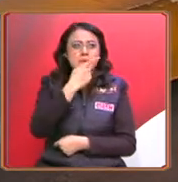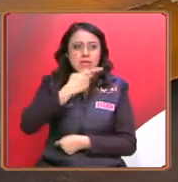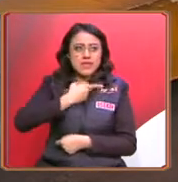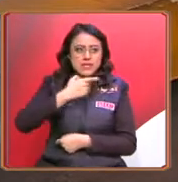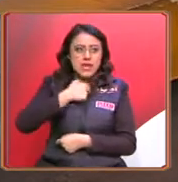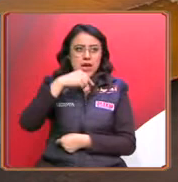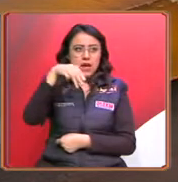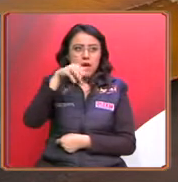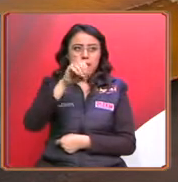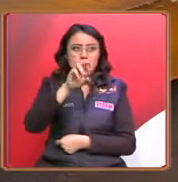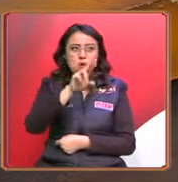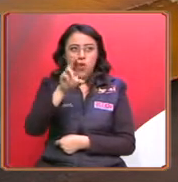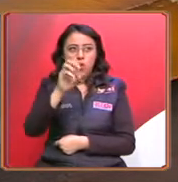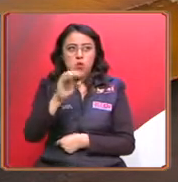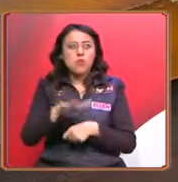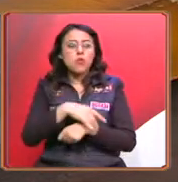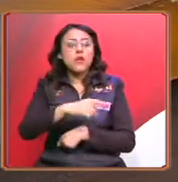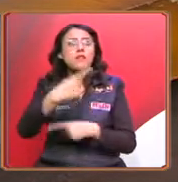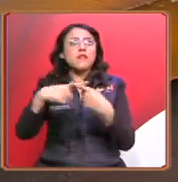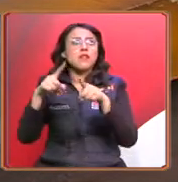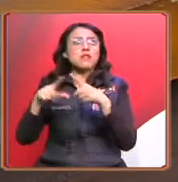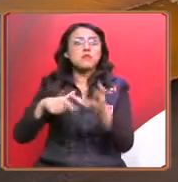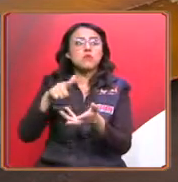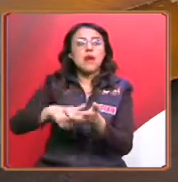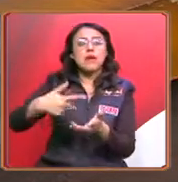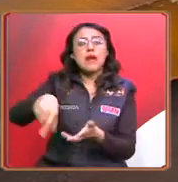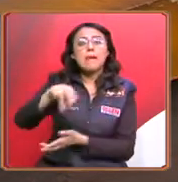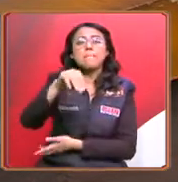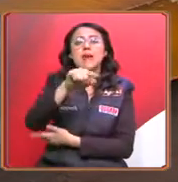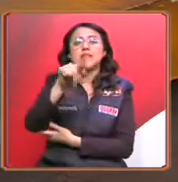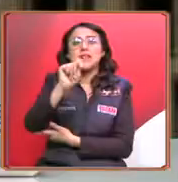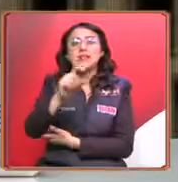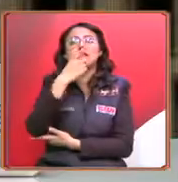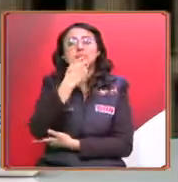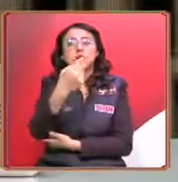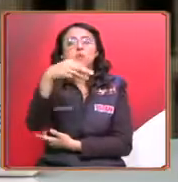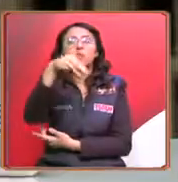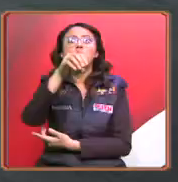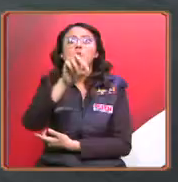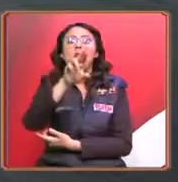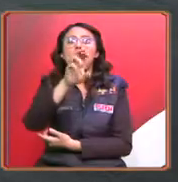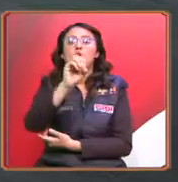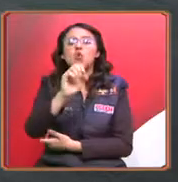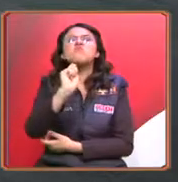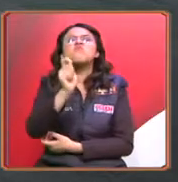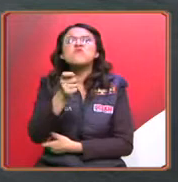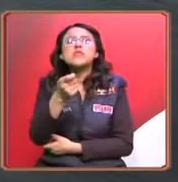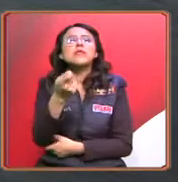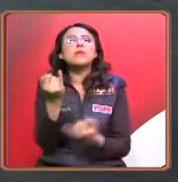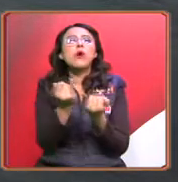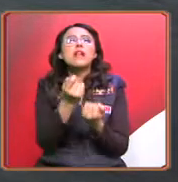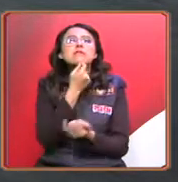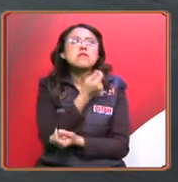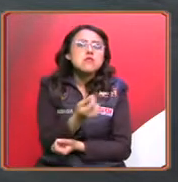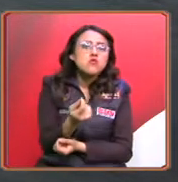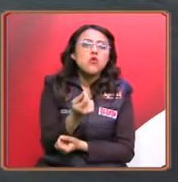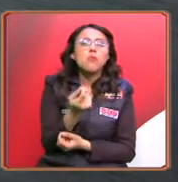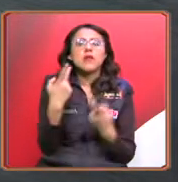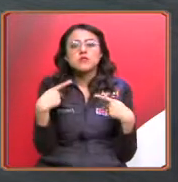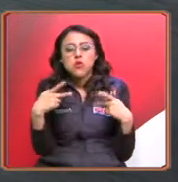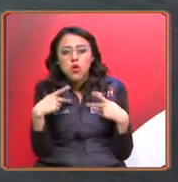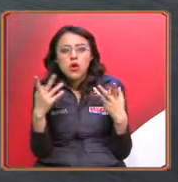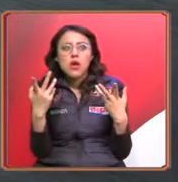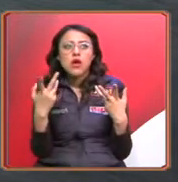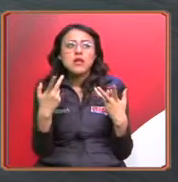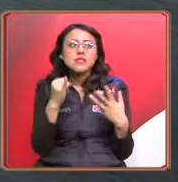morro, pero ella lo decía porque así se le dice a toda la gente en Mazatlán, morro, morra. ¿Todos son morros en Mazatlán? Uh-huh. ¿No tienen nombres? Pues